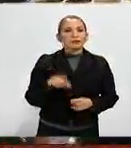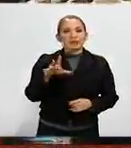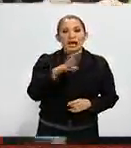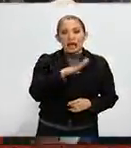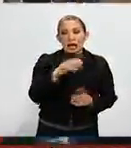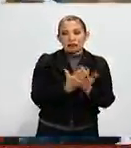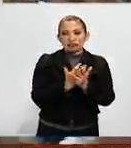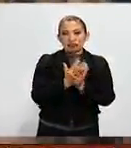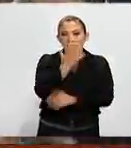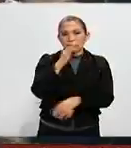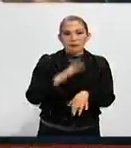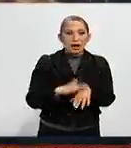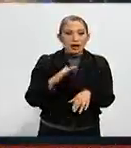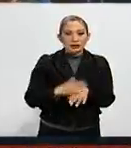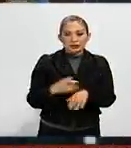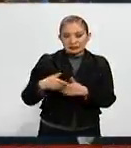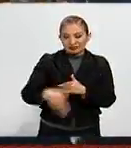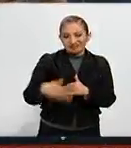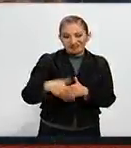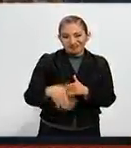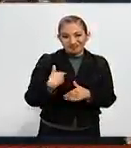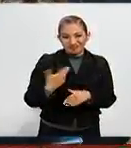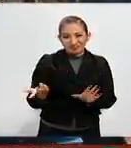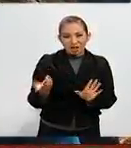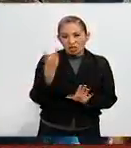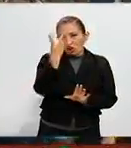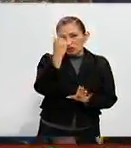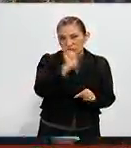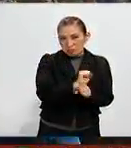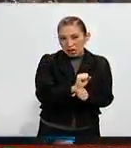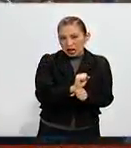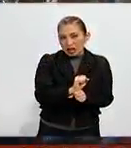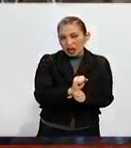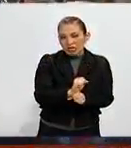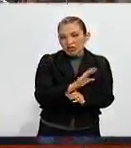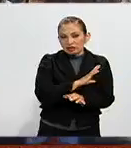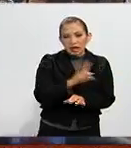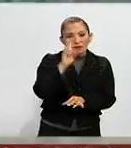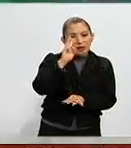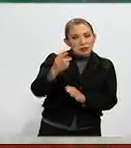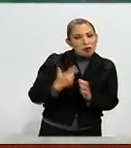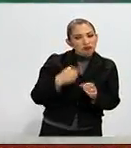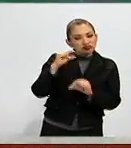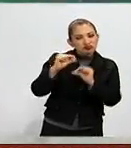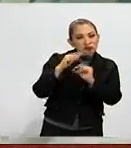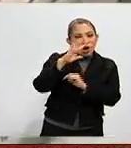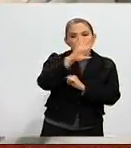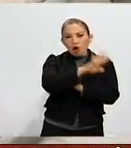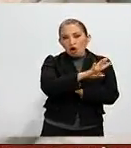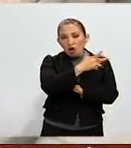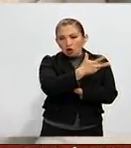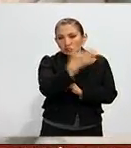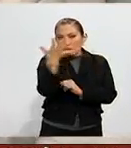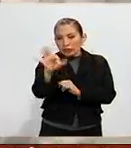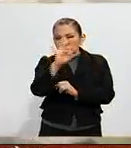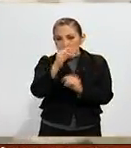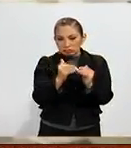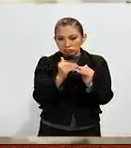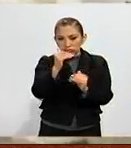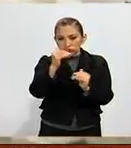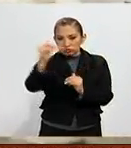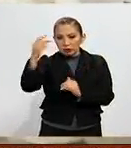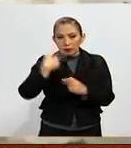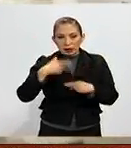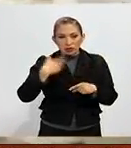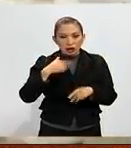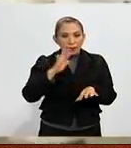hay un incremento. En estas últimas prácticamente 2 semanas hemos tenido un crecimiento entre 8 y 10% de casos